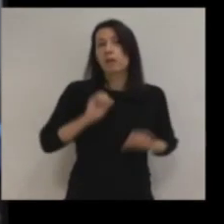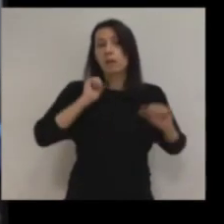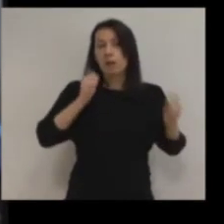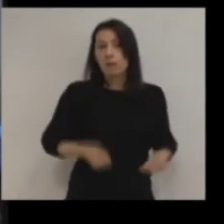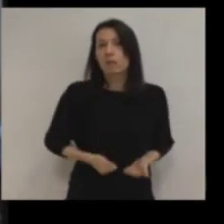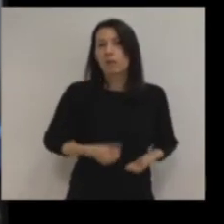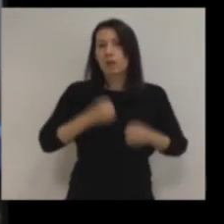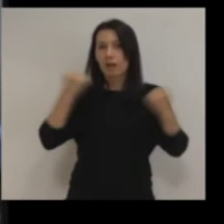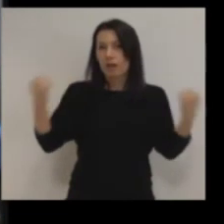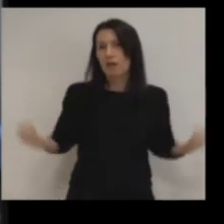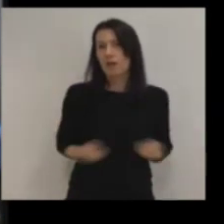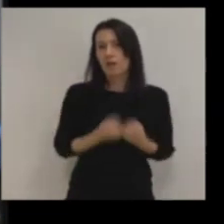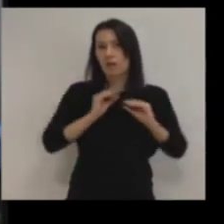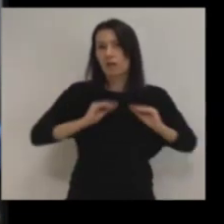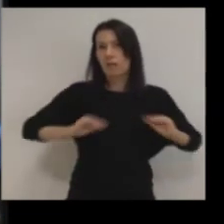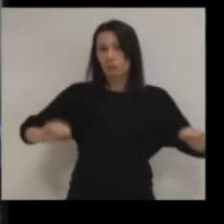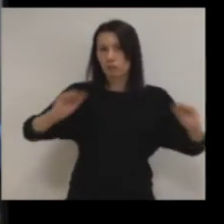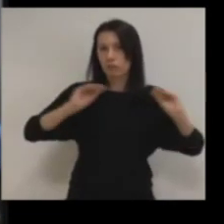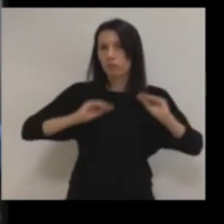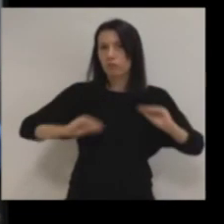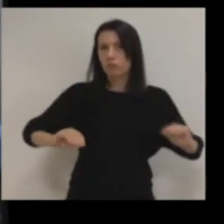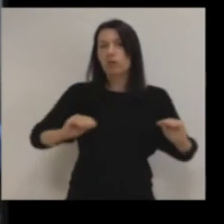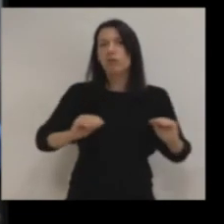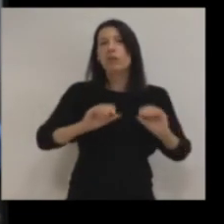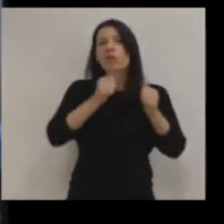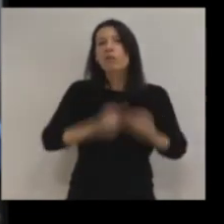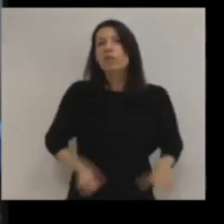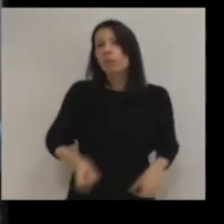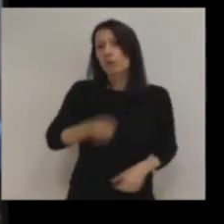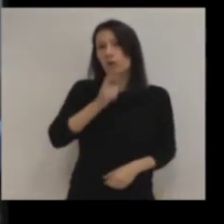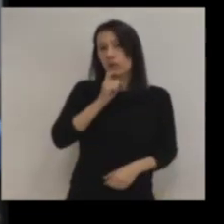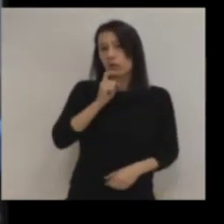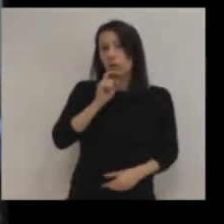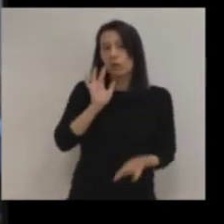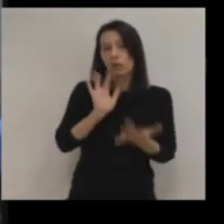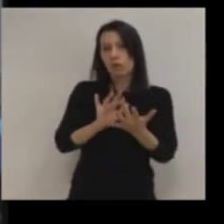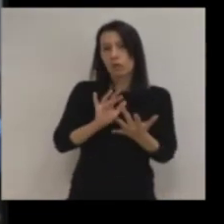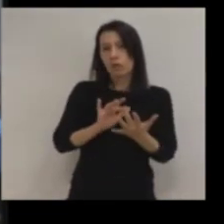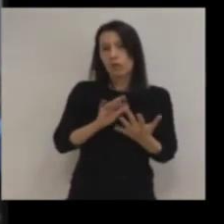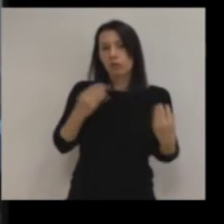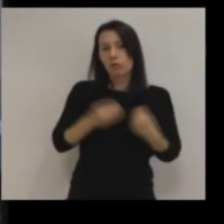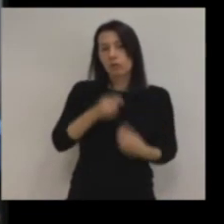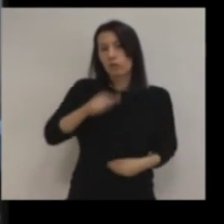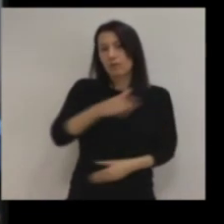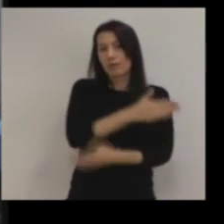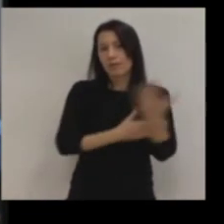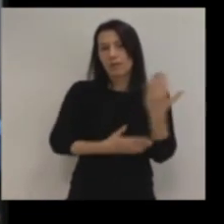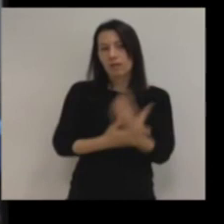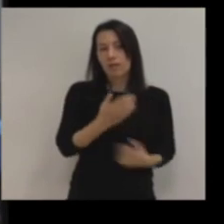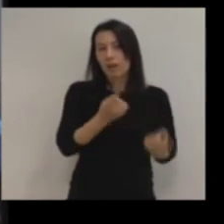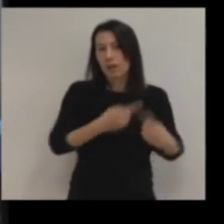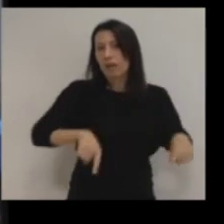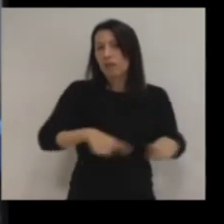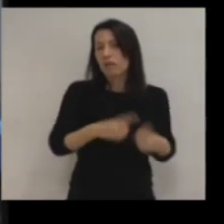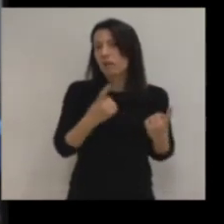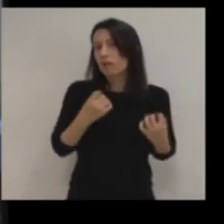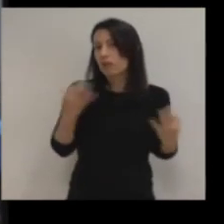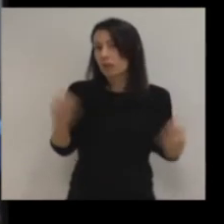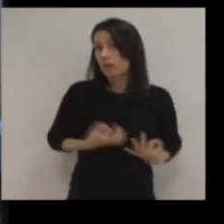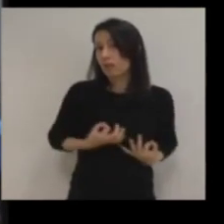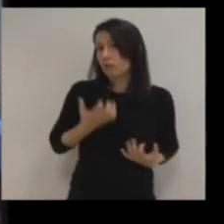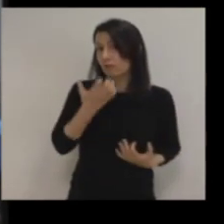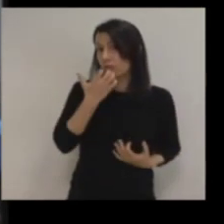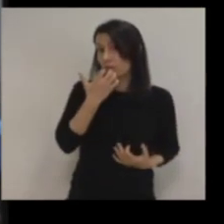o acciones de formación de cómo comunicarse con las personas con discapacidad, qué necesitan, siempre en este caso, en el caso del